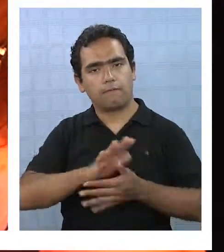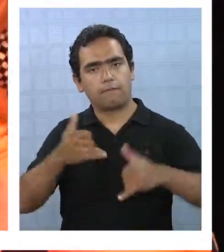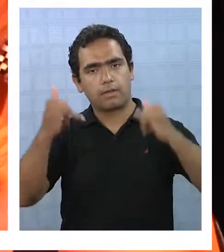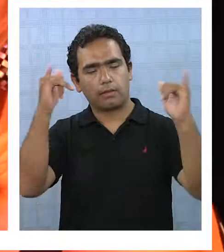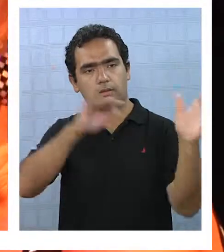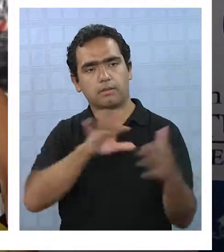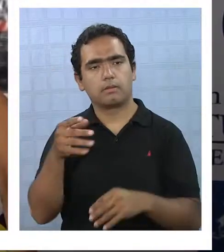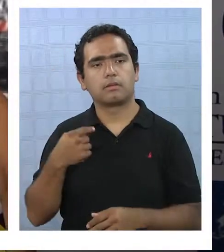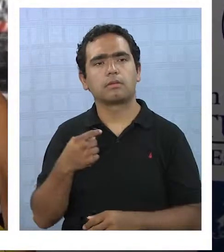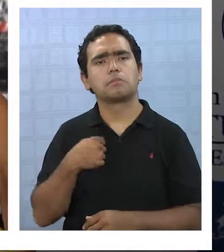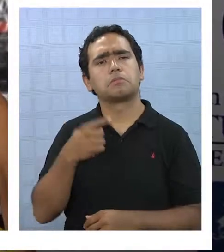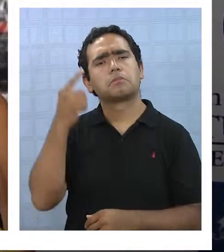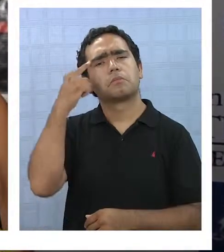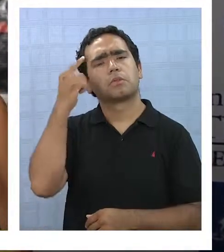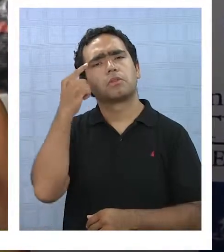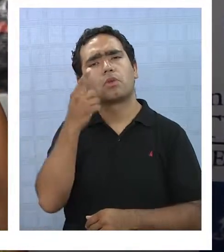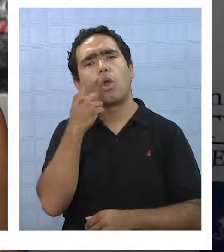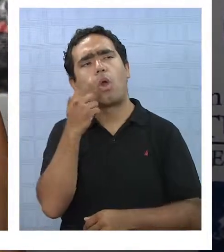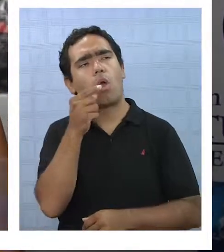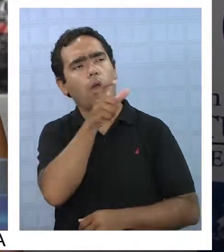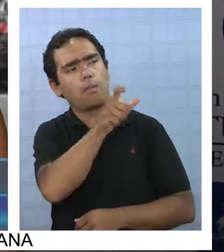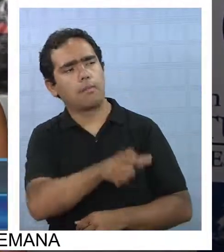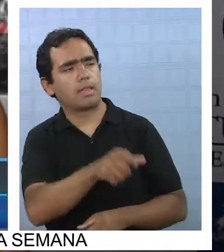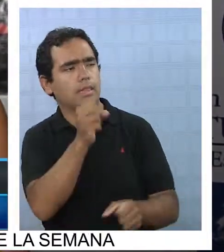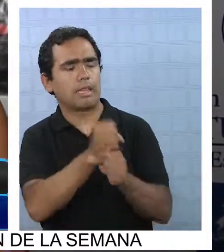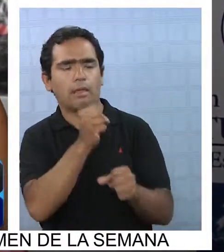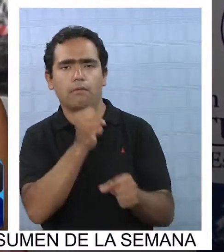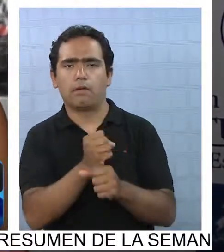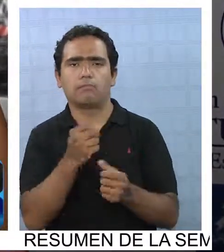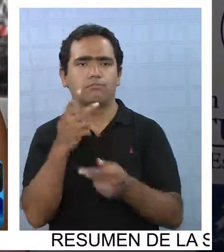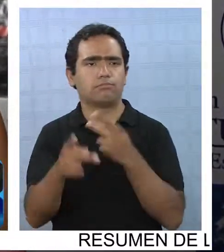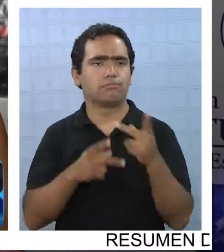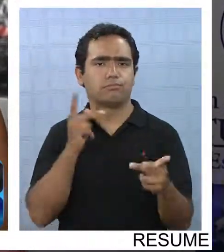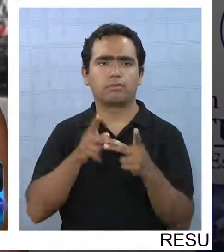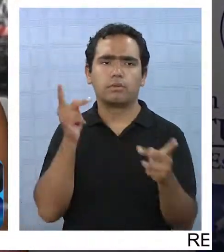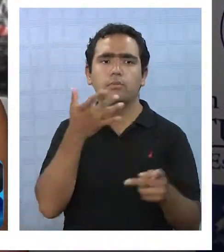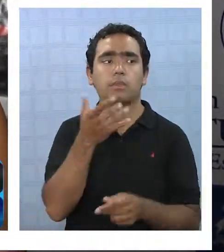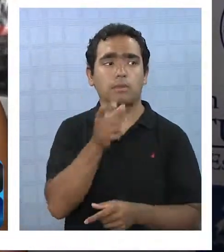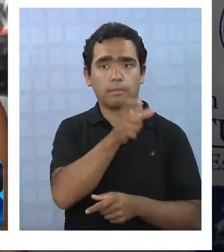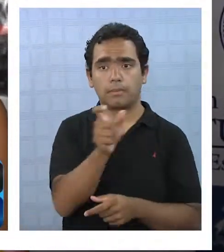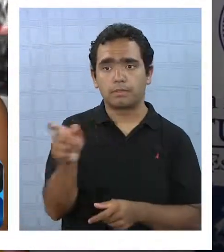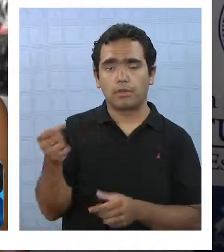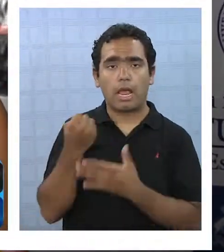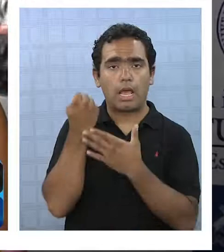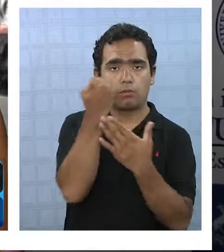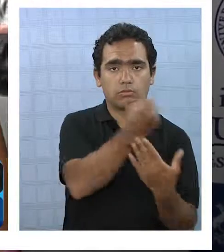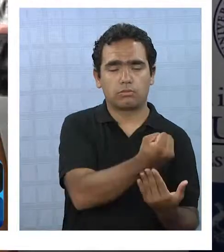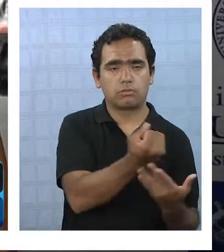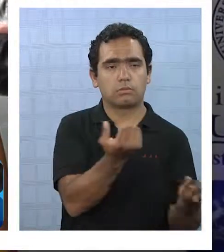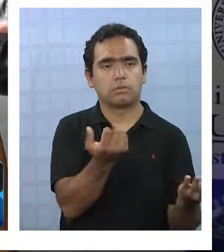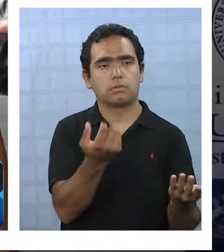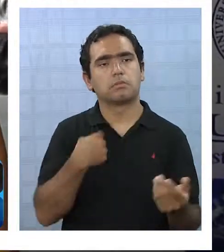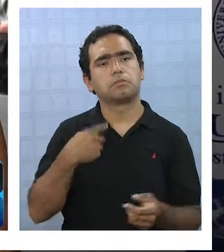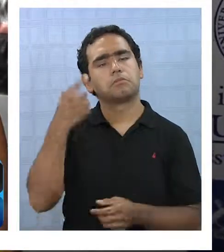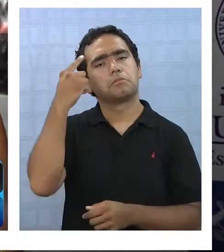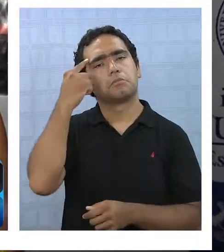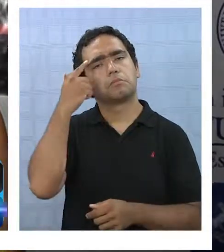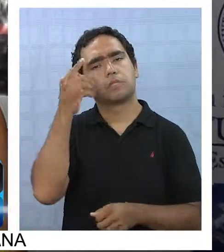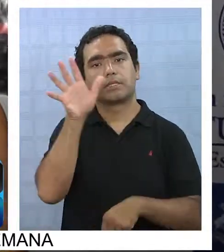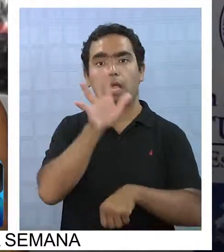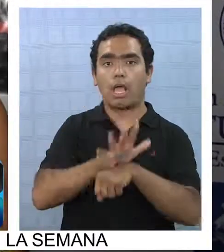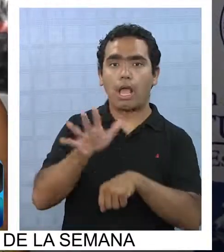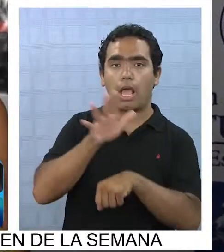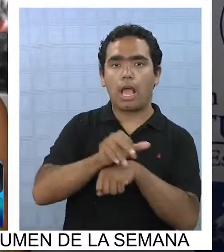Creo que Abraham hace un trabajo magnífico, porque además consigue gente que lo ayude, y además yo creo que el